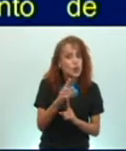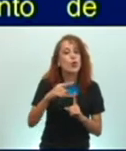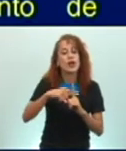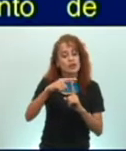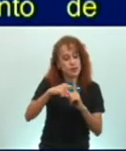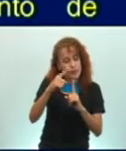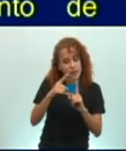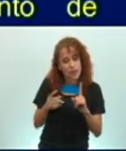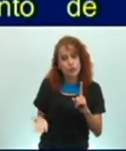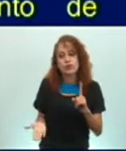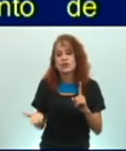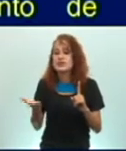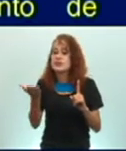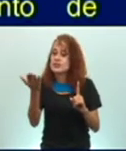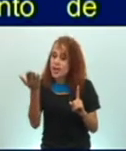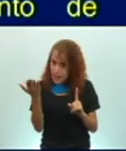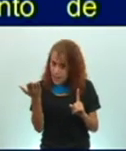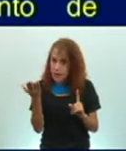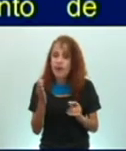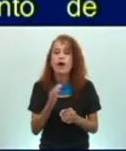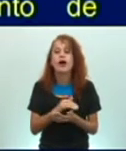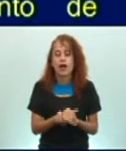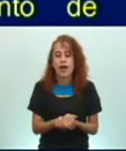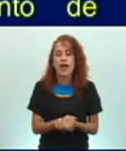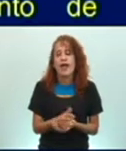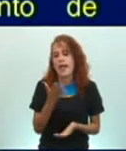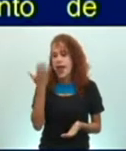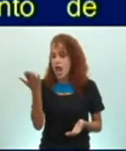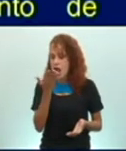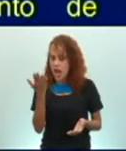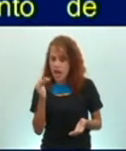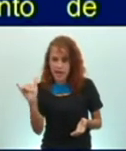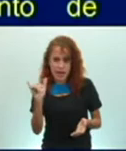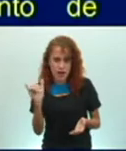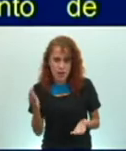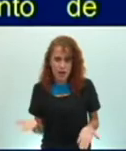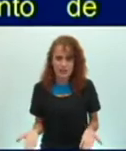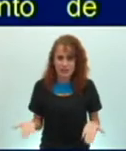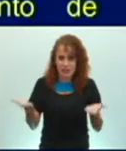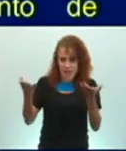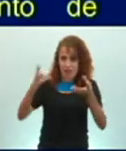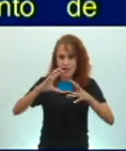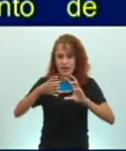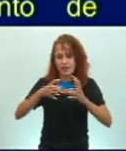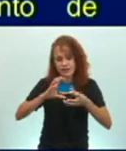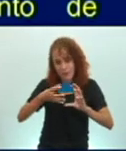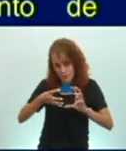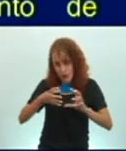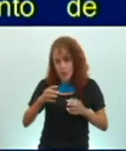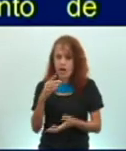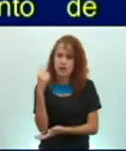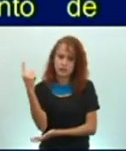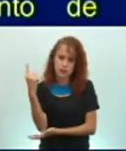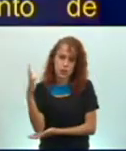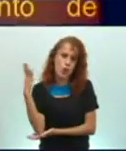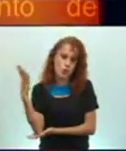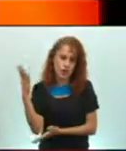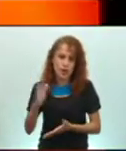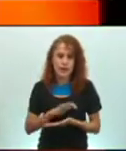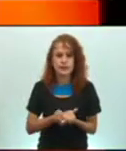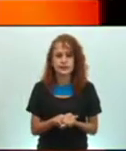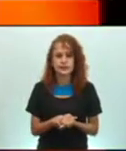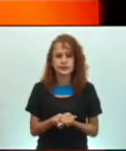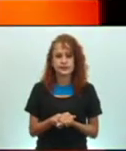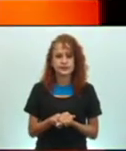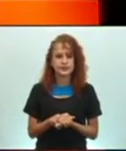que se eleve entonces el aire, se eleva y entonces se forman estos centros de bajas presiones.